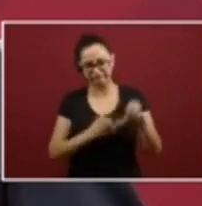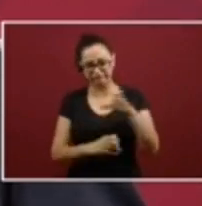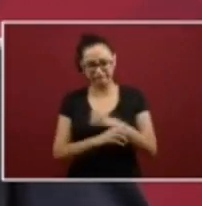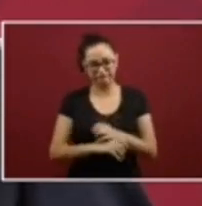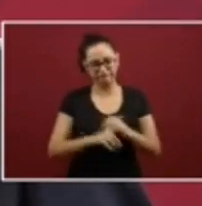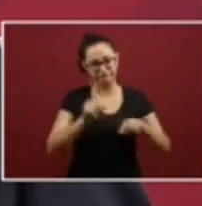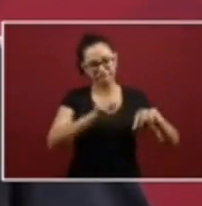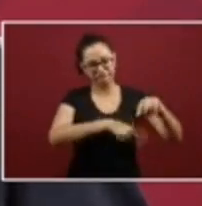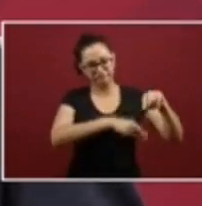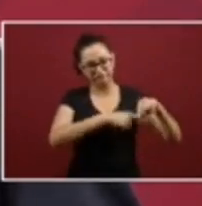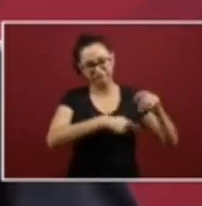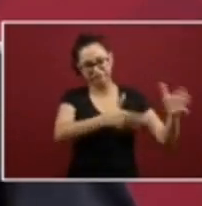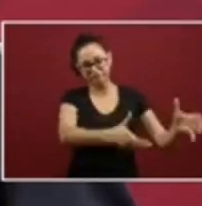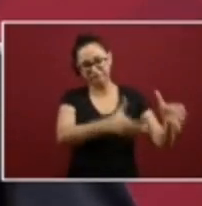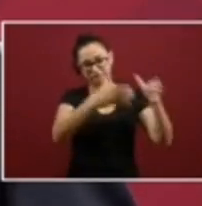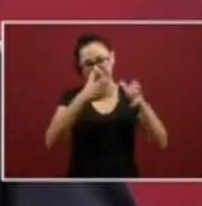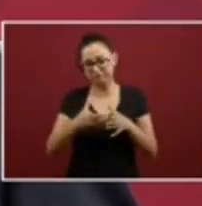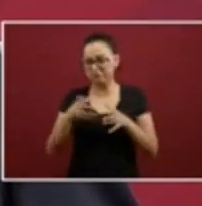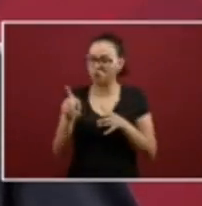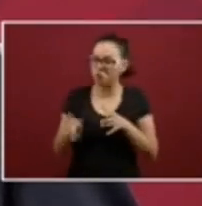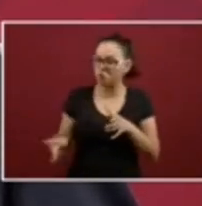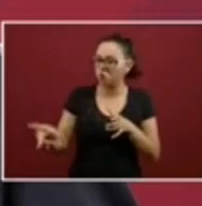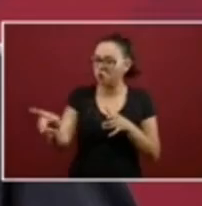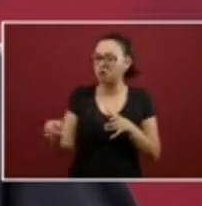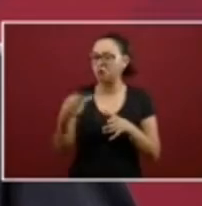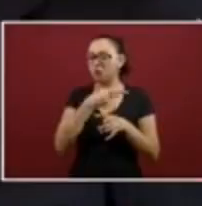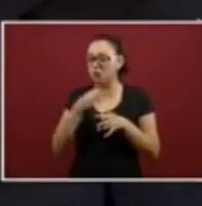sobre todo a las comunidades pobres del país.